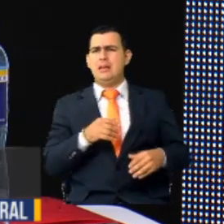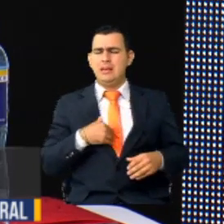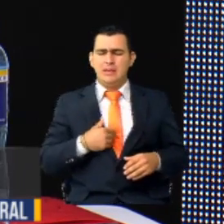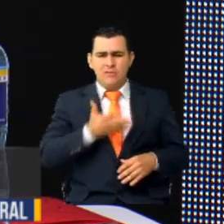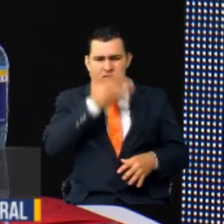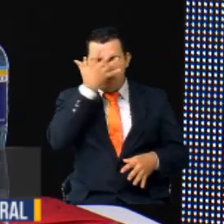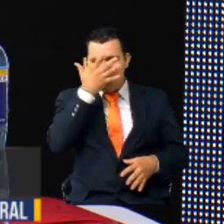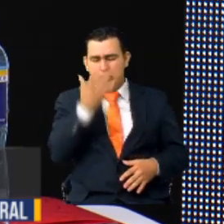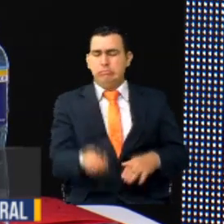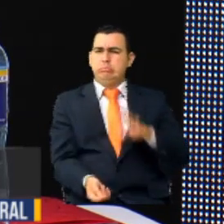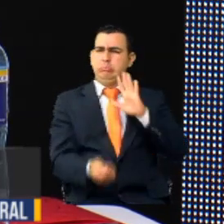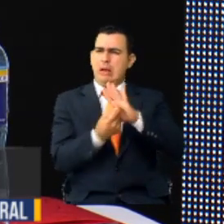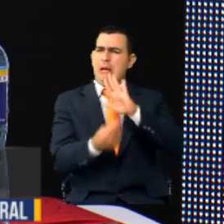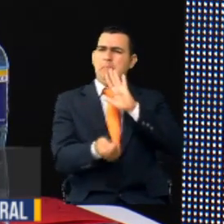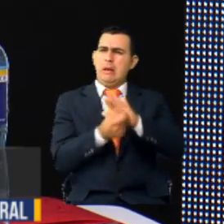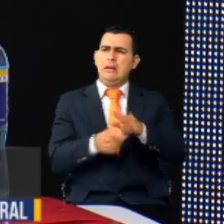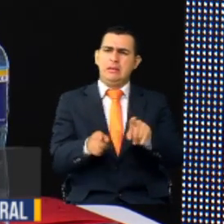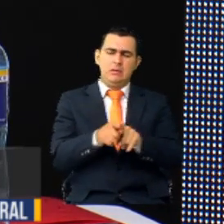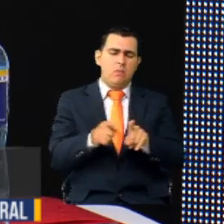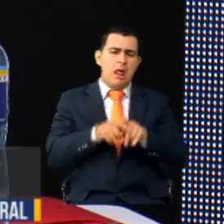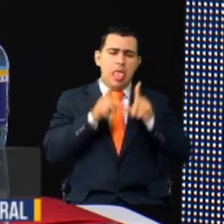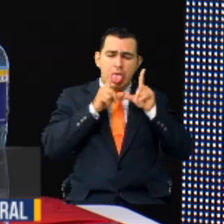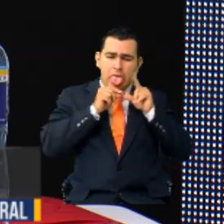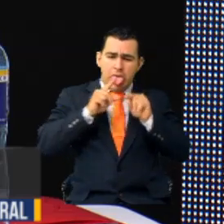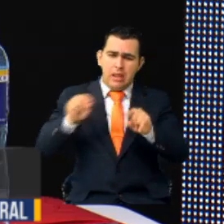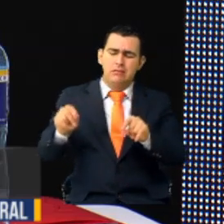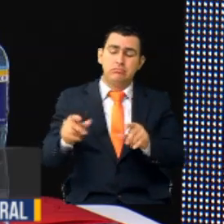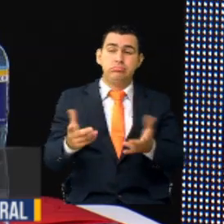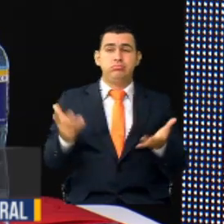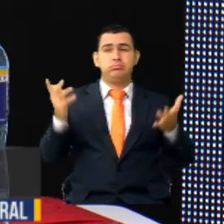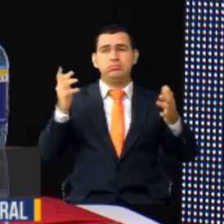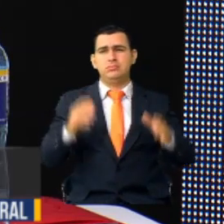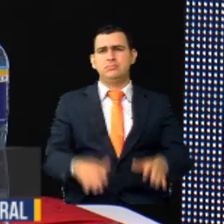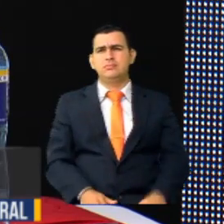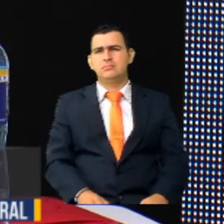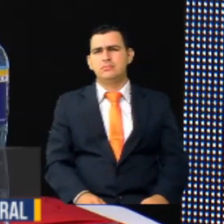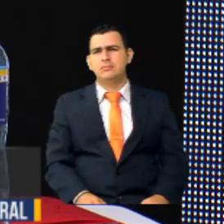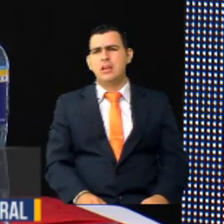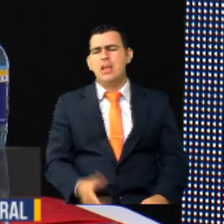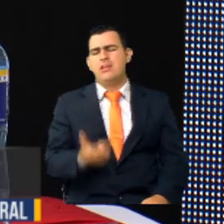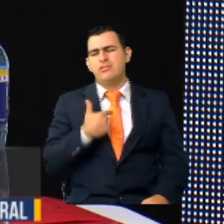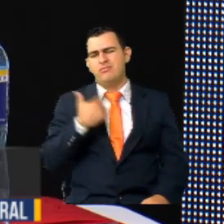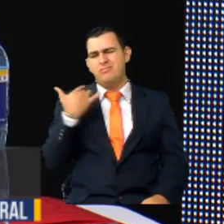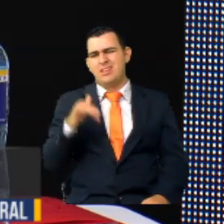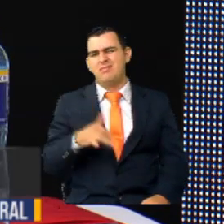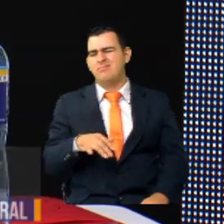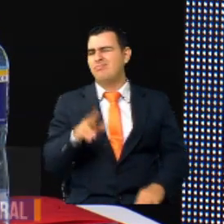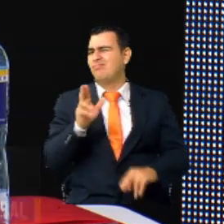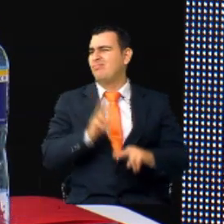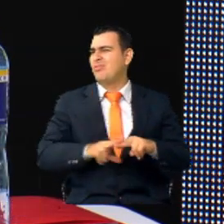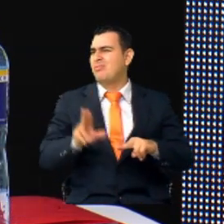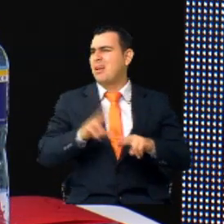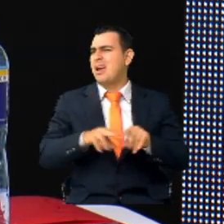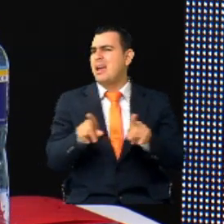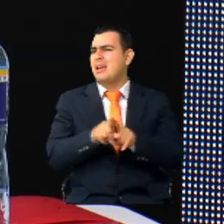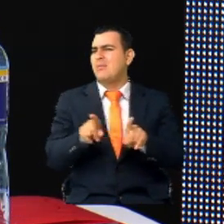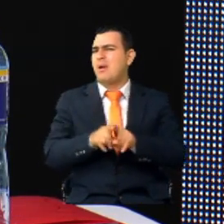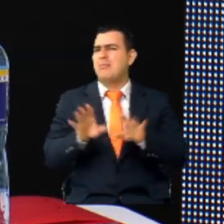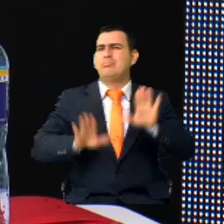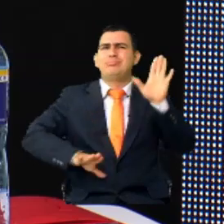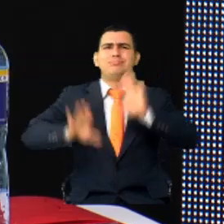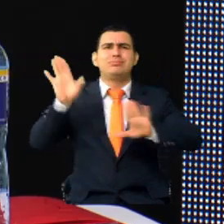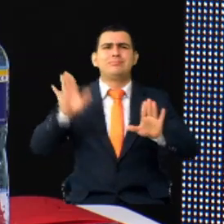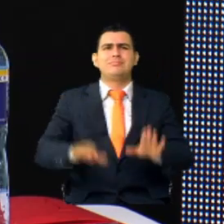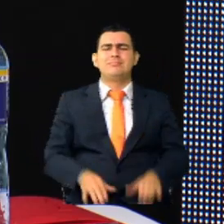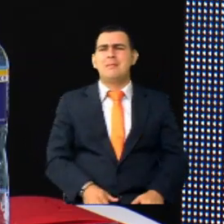y permanentemente nos calumnian, y eso hace parte, yo ya lo asumí, con que eso hace parte de la democracia. Y